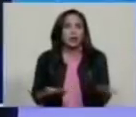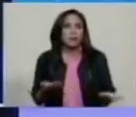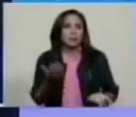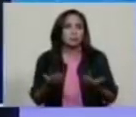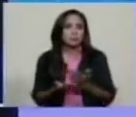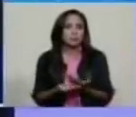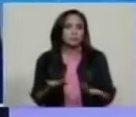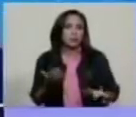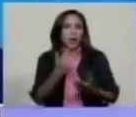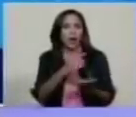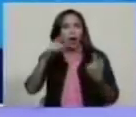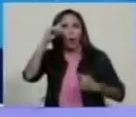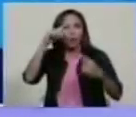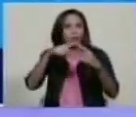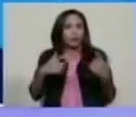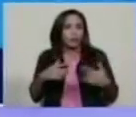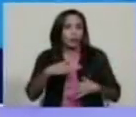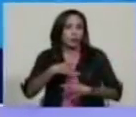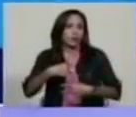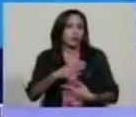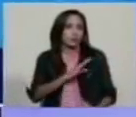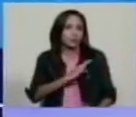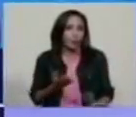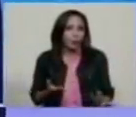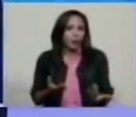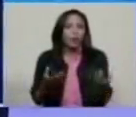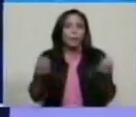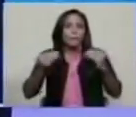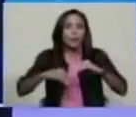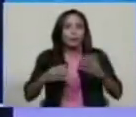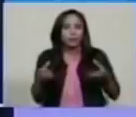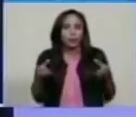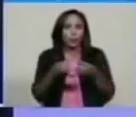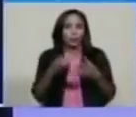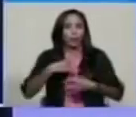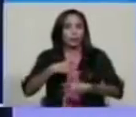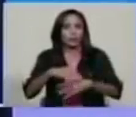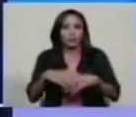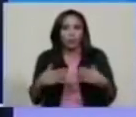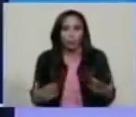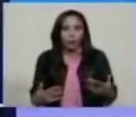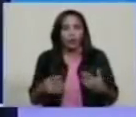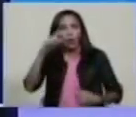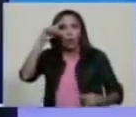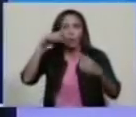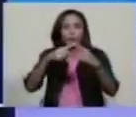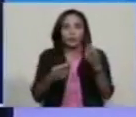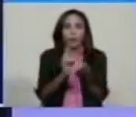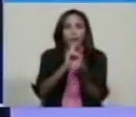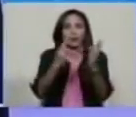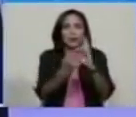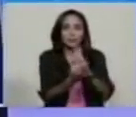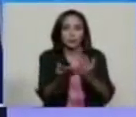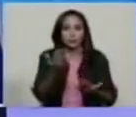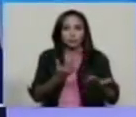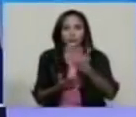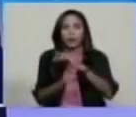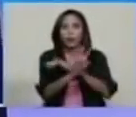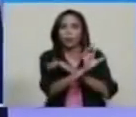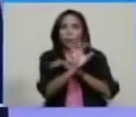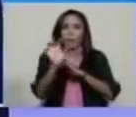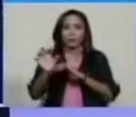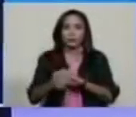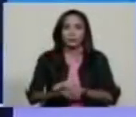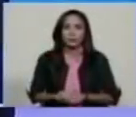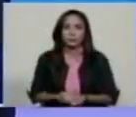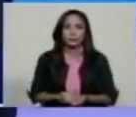nuestra intención personal, sino colectiva, de responder al reto que significa las relaciones bilaterales con la República